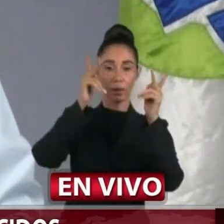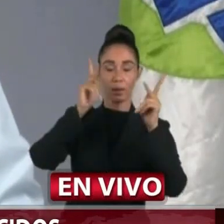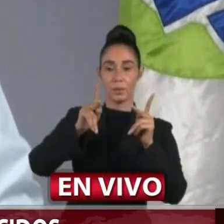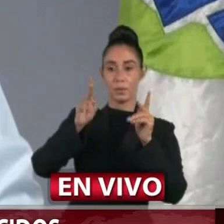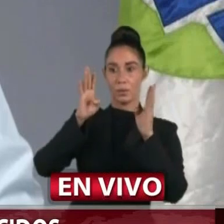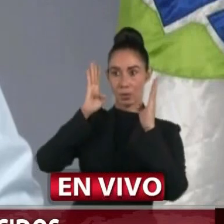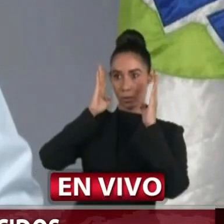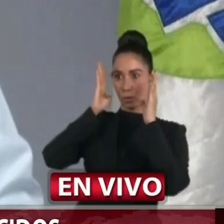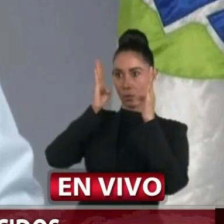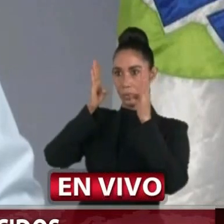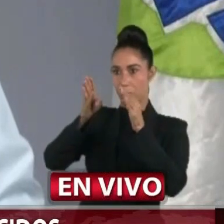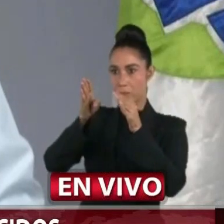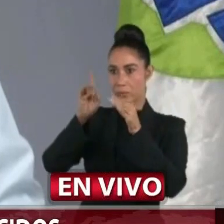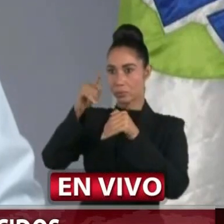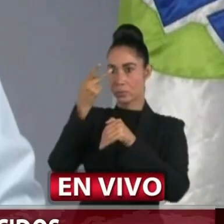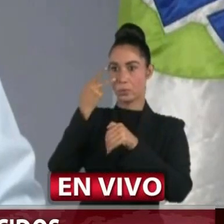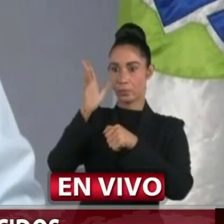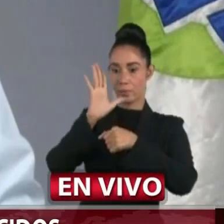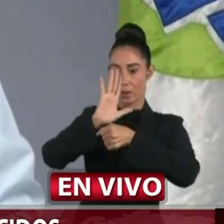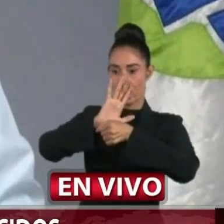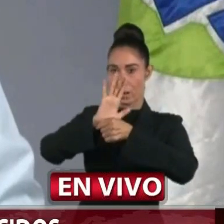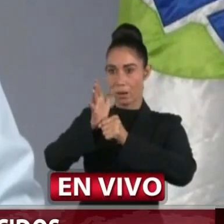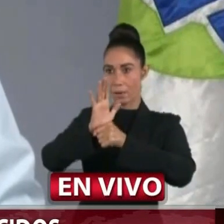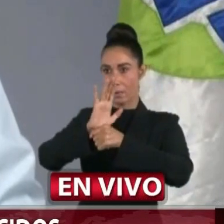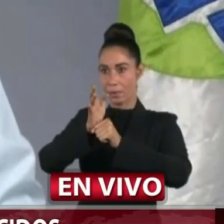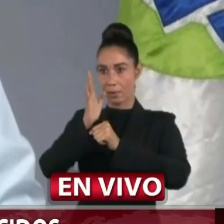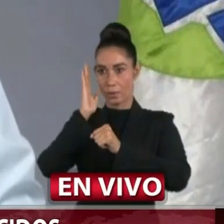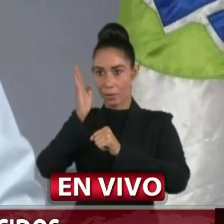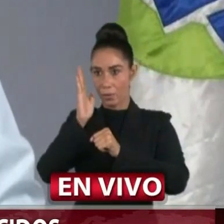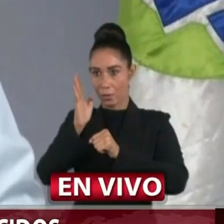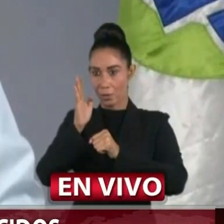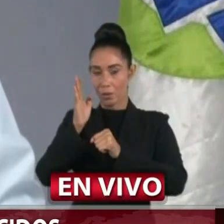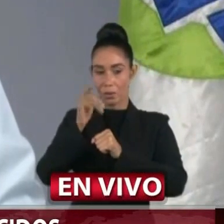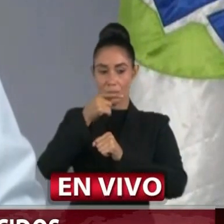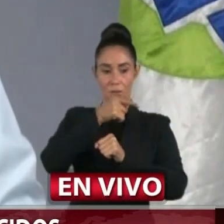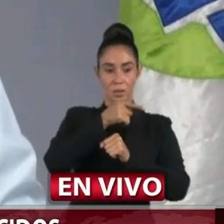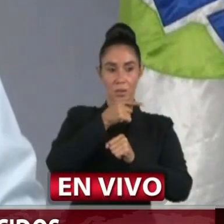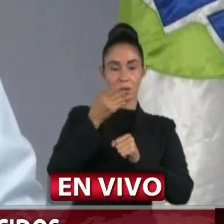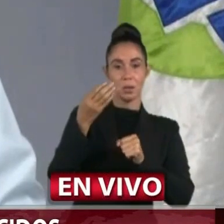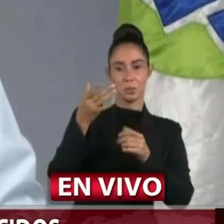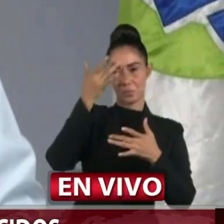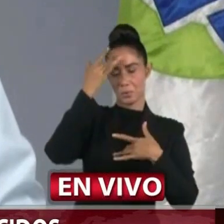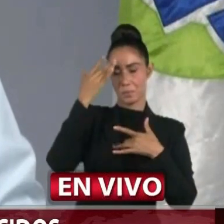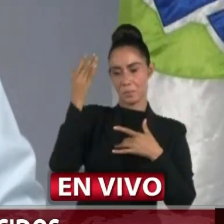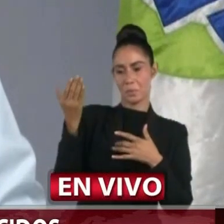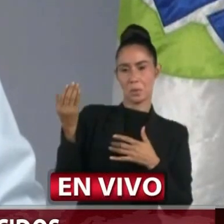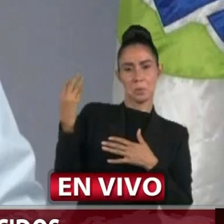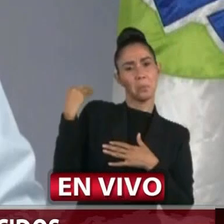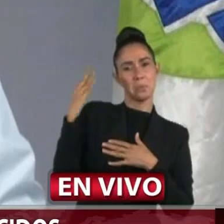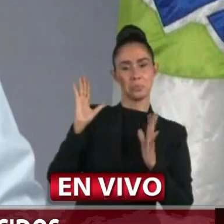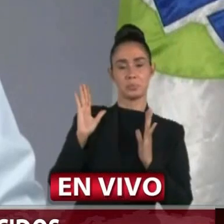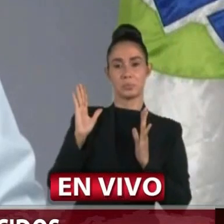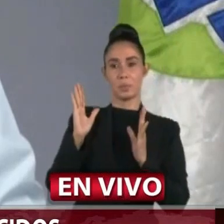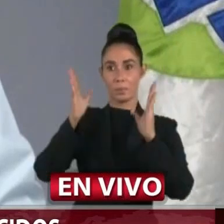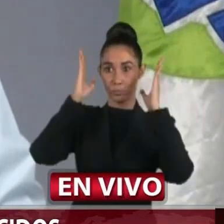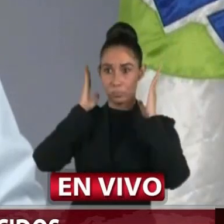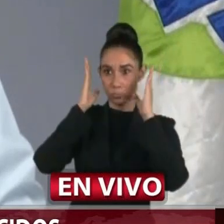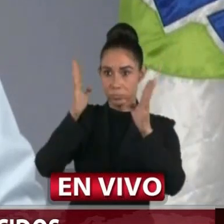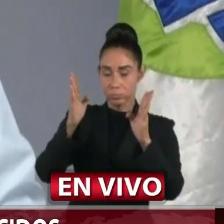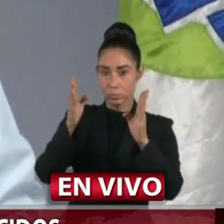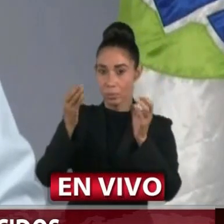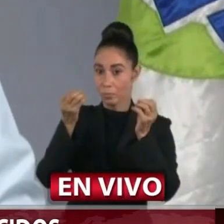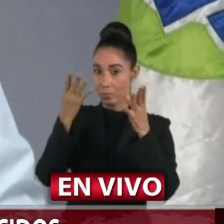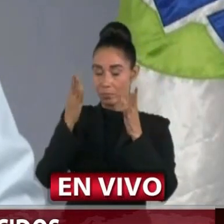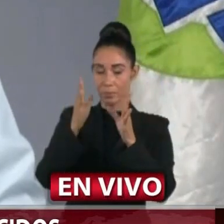personal sanitario que ha estado concentrado en la prestación de atención al COVID-19 como una emergencia nacional